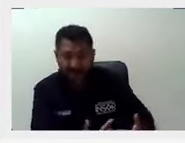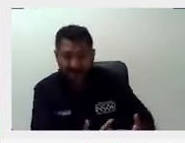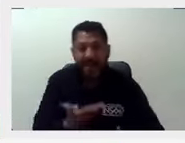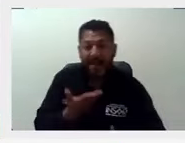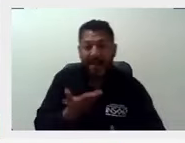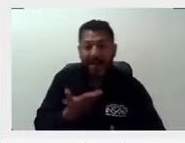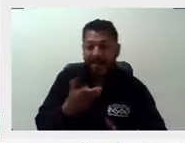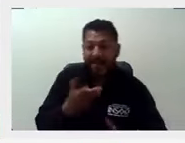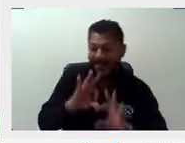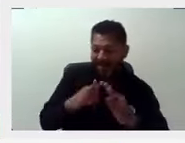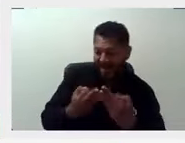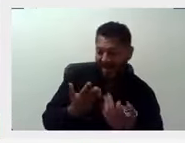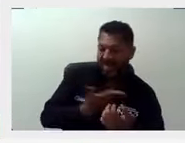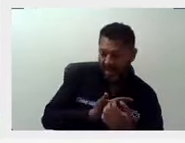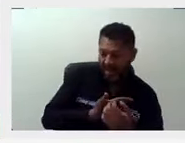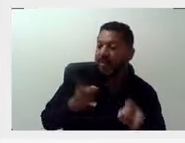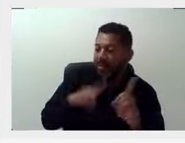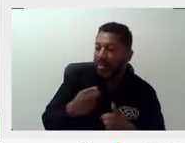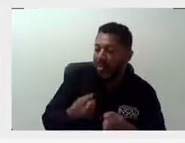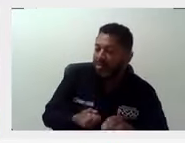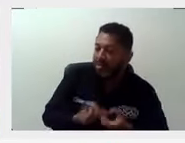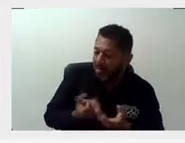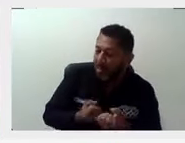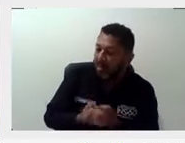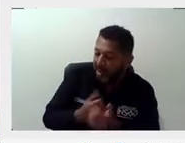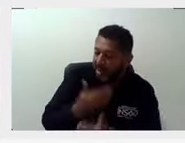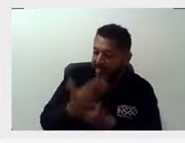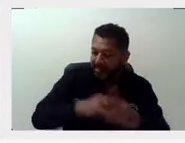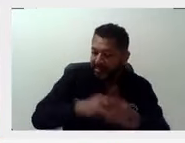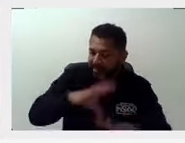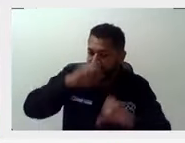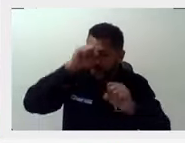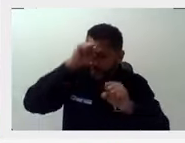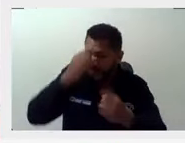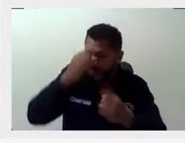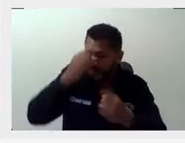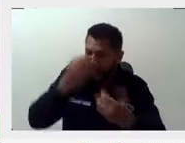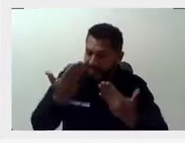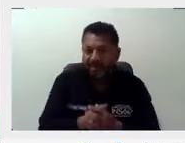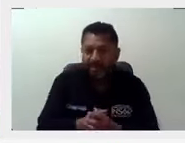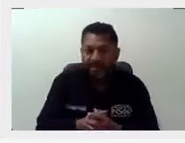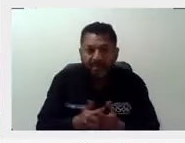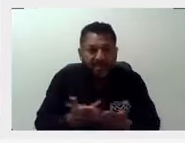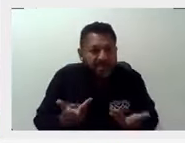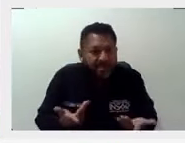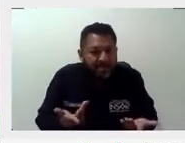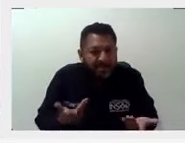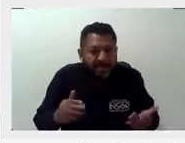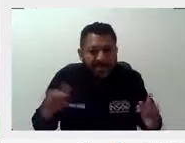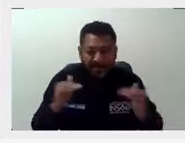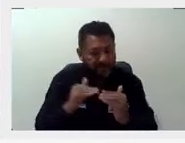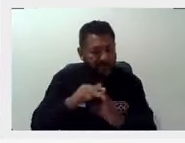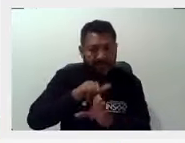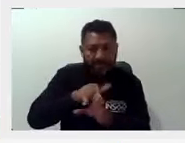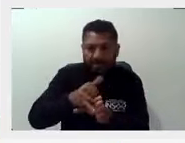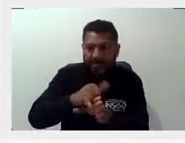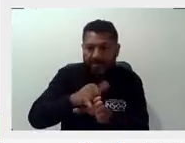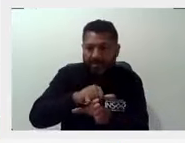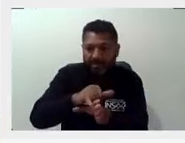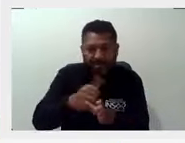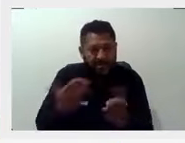tranquila y favorecer todo el proceso de aprendizaje y valorarlo. Y creo que así todos estamos tranquilos, porque esto no puede ser